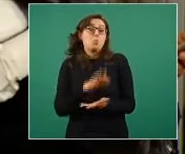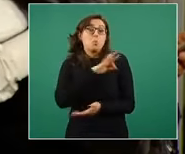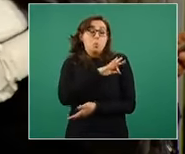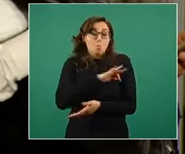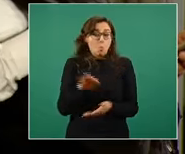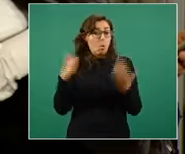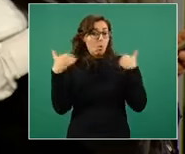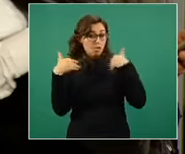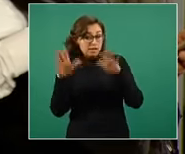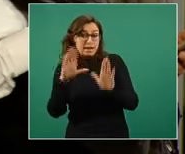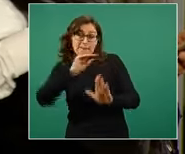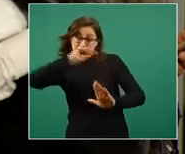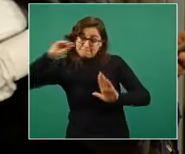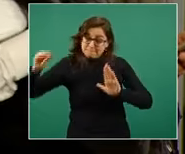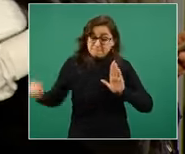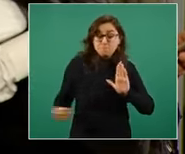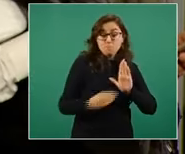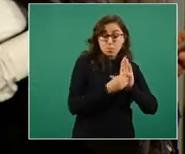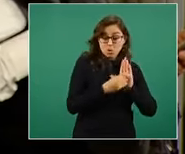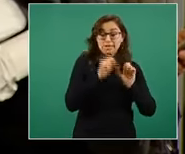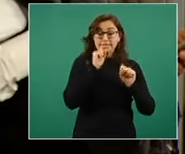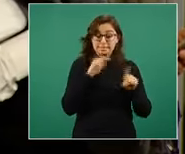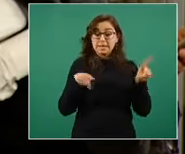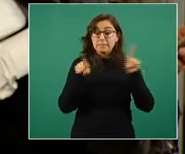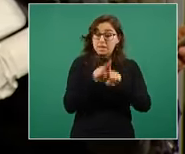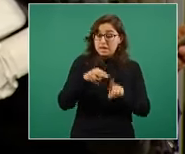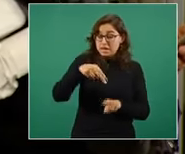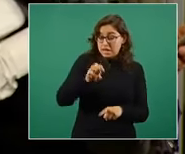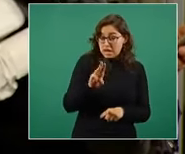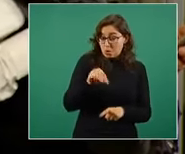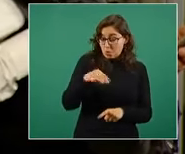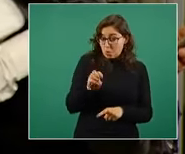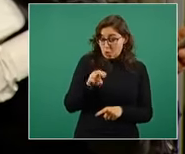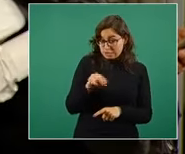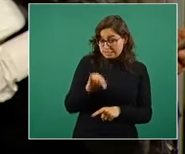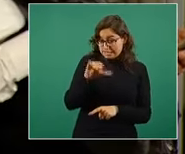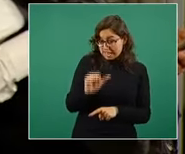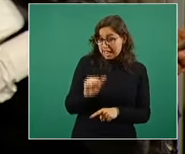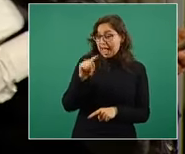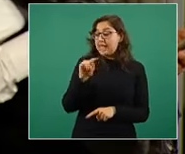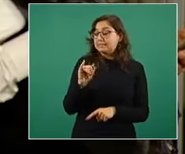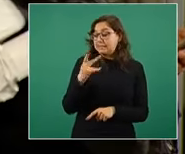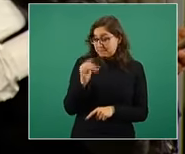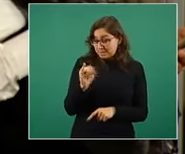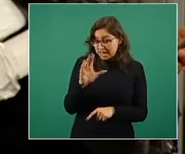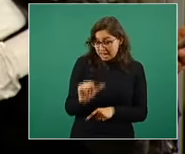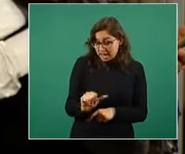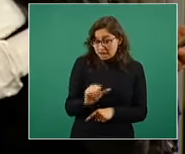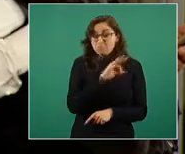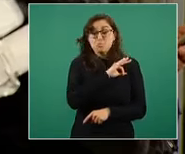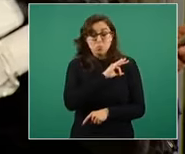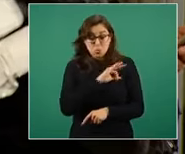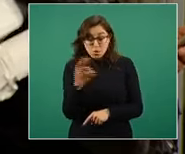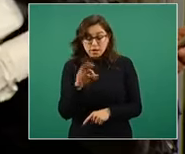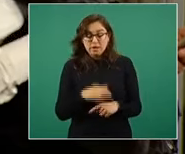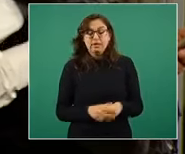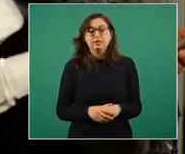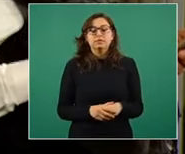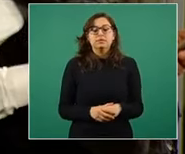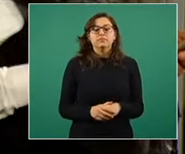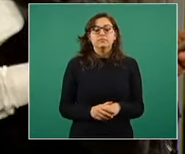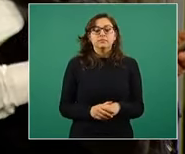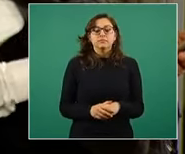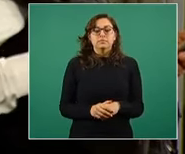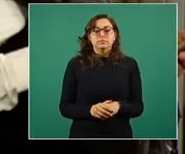en el acuerdo que se hizo esta causa de muerte. Y también empiezan este apoyo funerario empieza a partir del